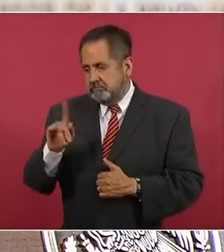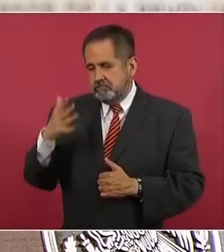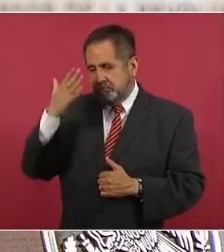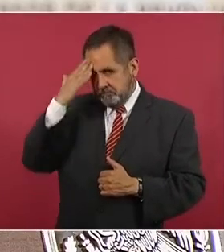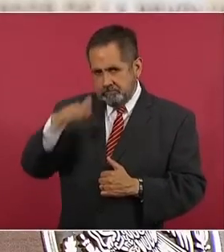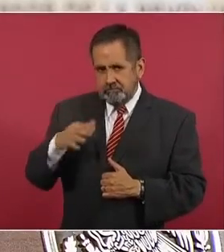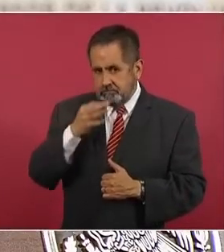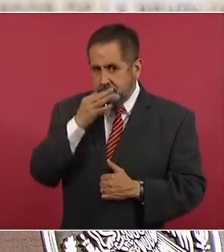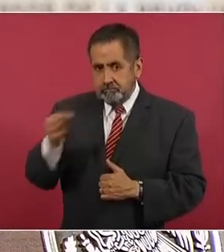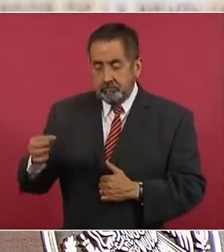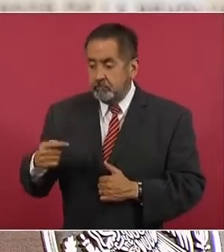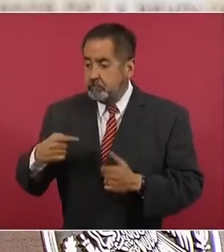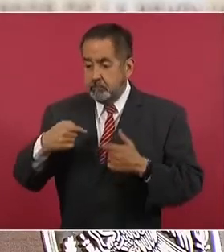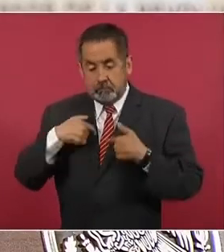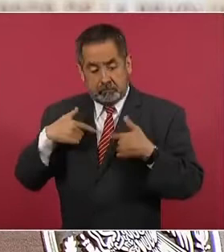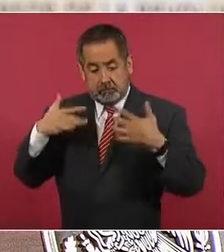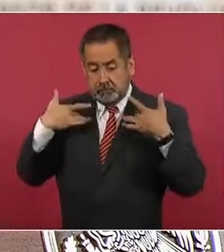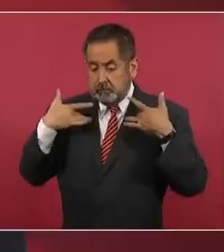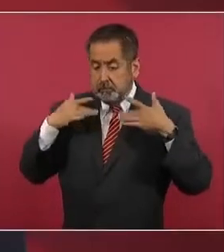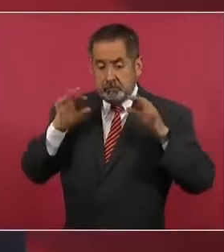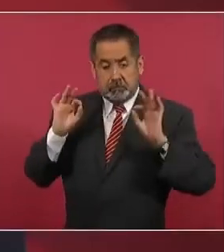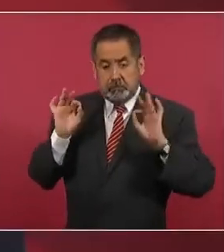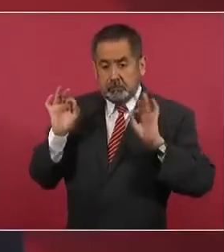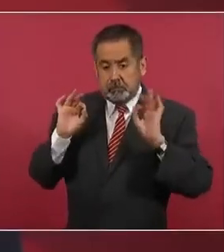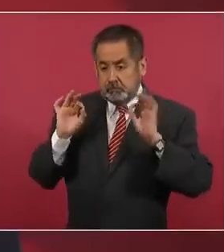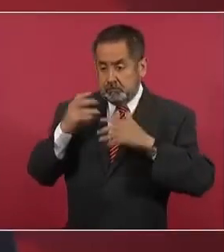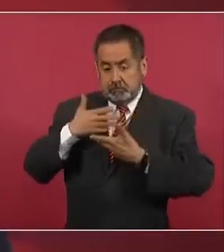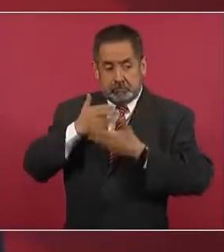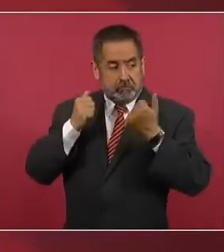que yo no tengo nada que ver con esto,